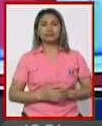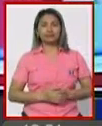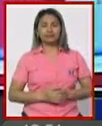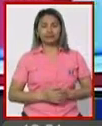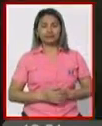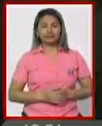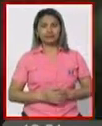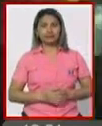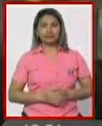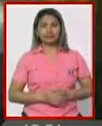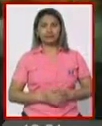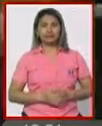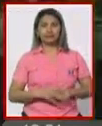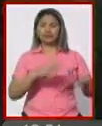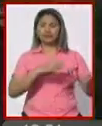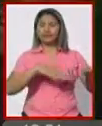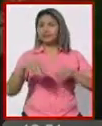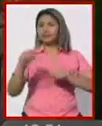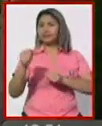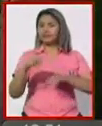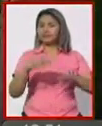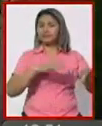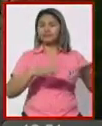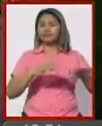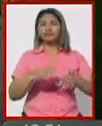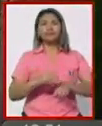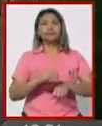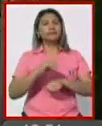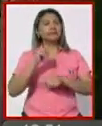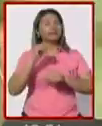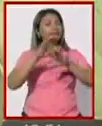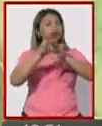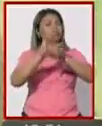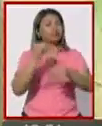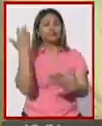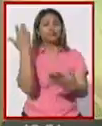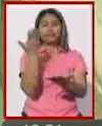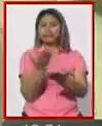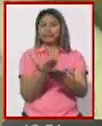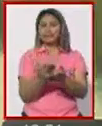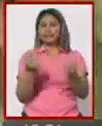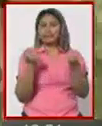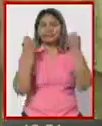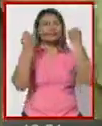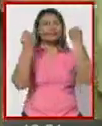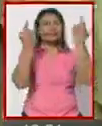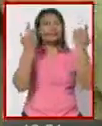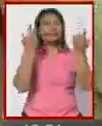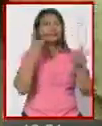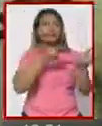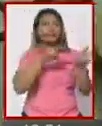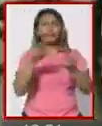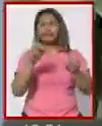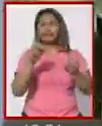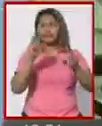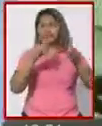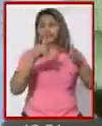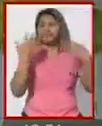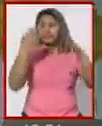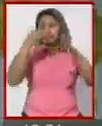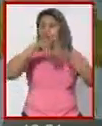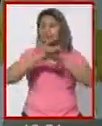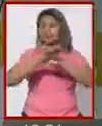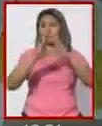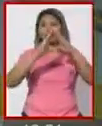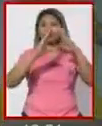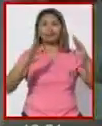valor. Salieron a realizar sus actividades cotidianas y cuando regresaron se llevaron una gran sorpresa. Antisociales habrían